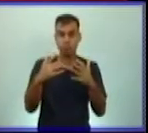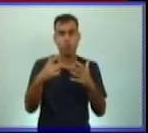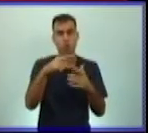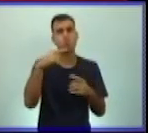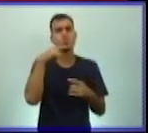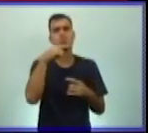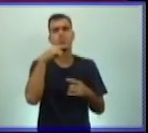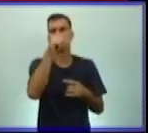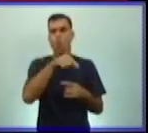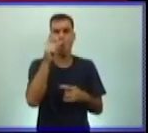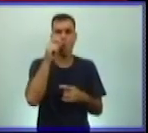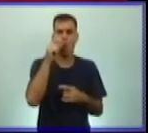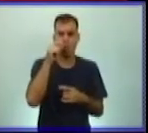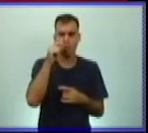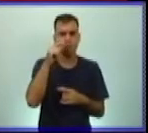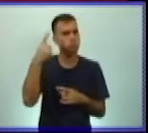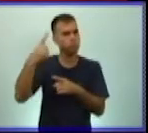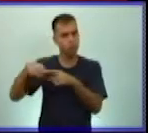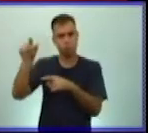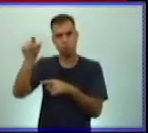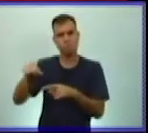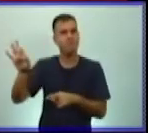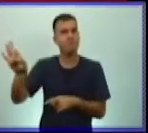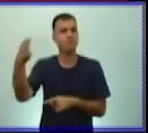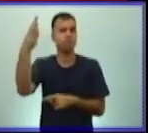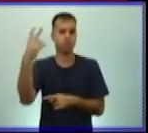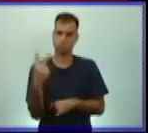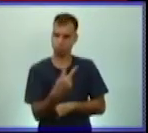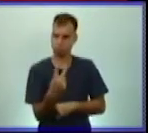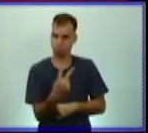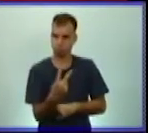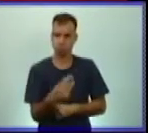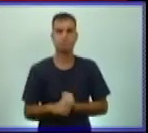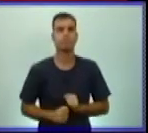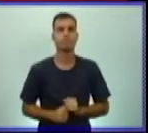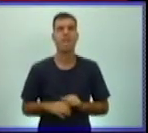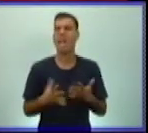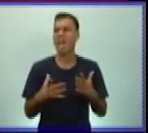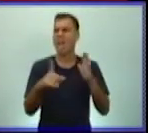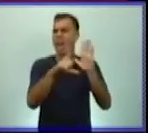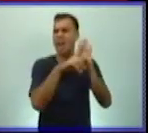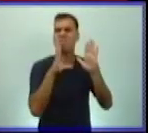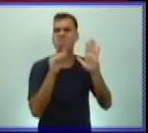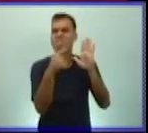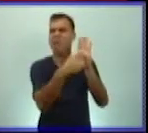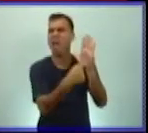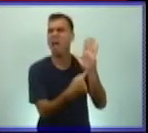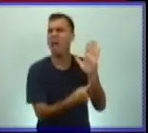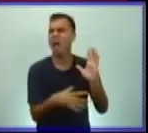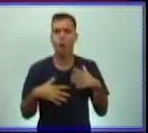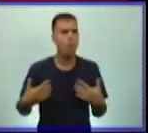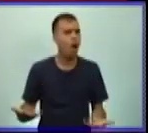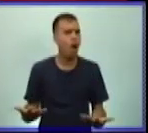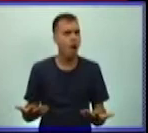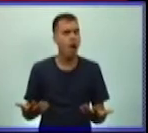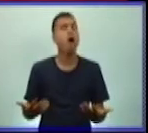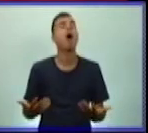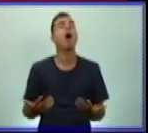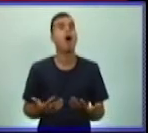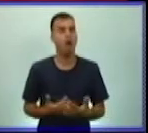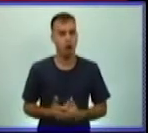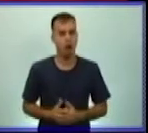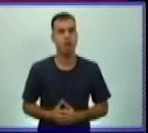ruso, y Lavoisier, científico francés. Pero, ¿qué plantea en esencia la ley de conservación de la